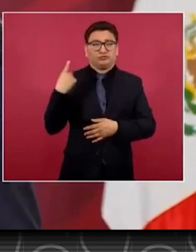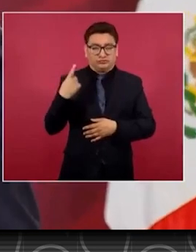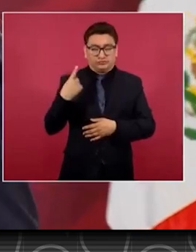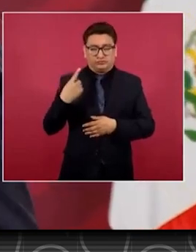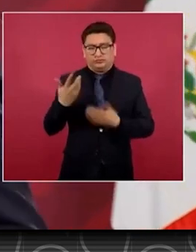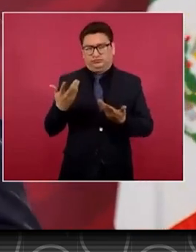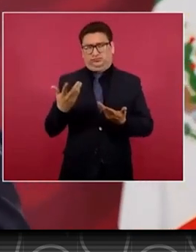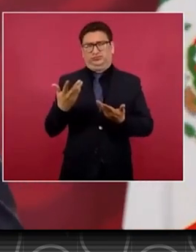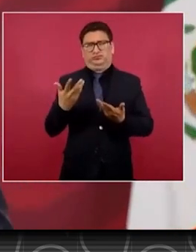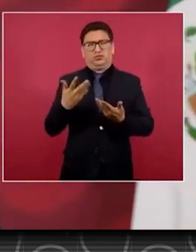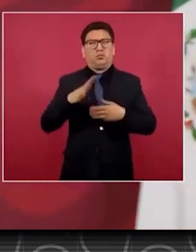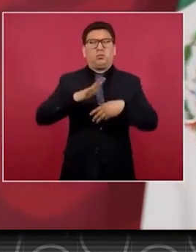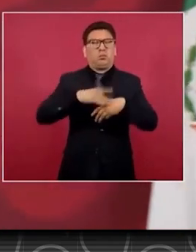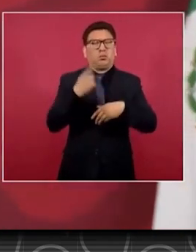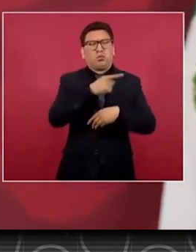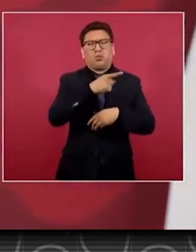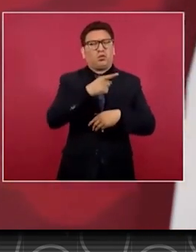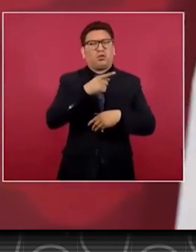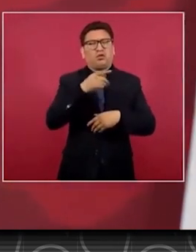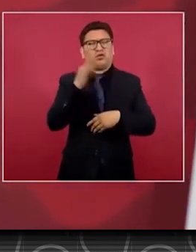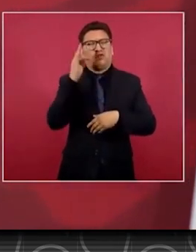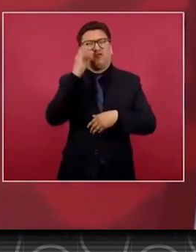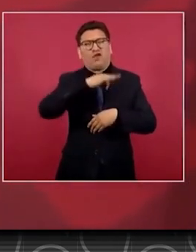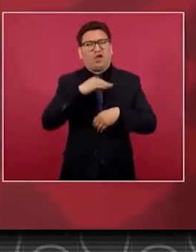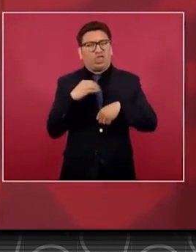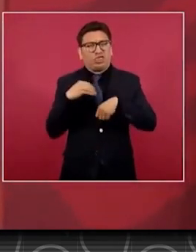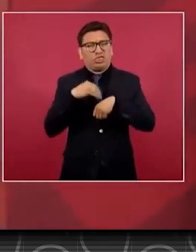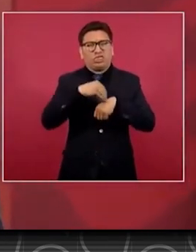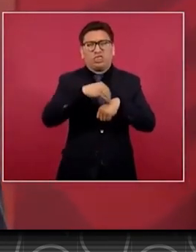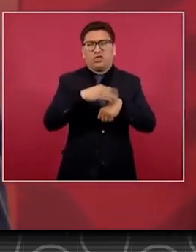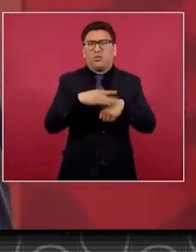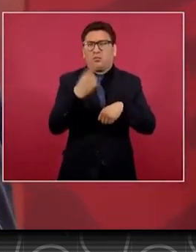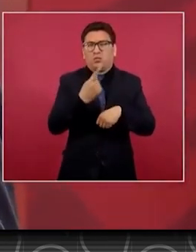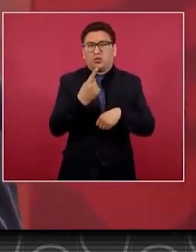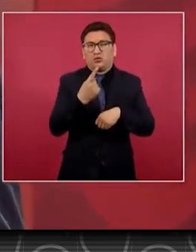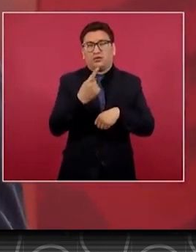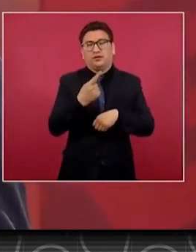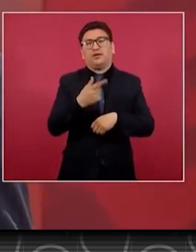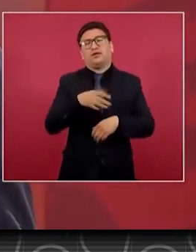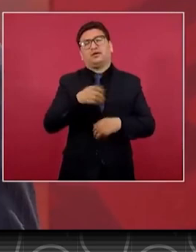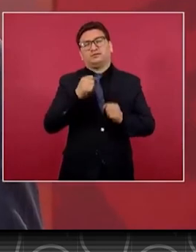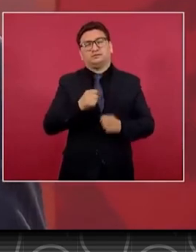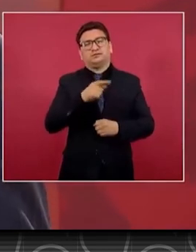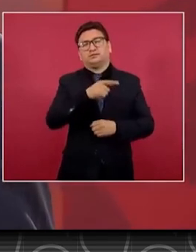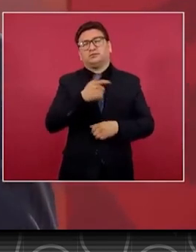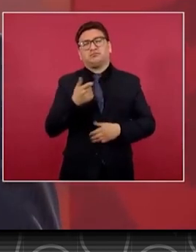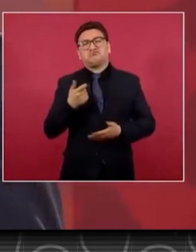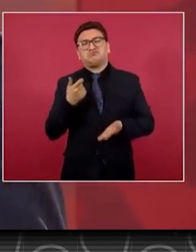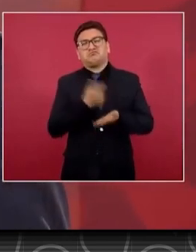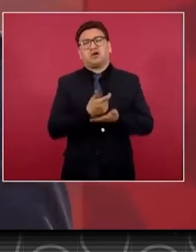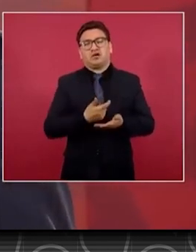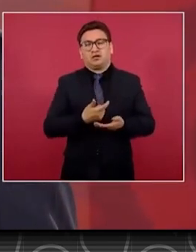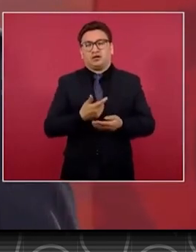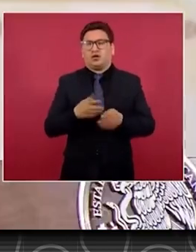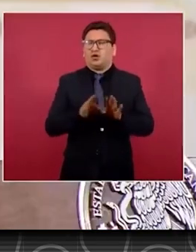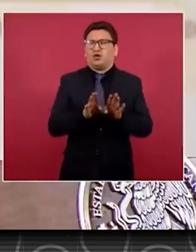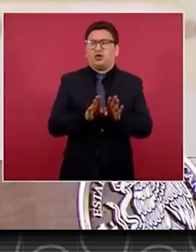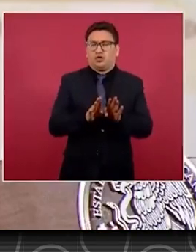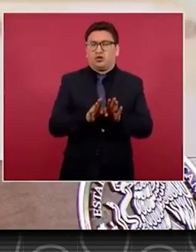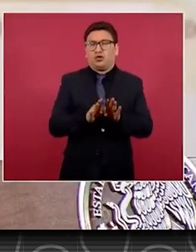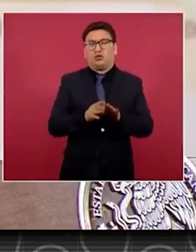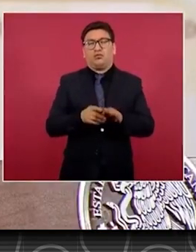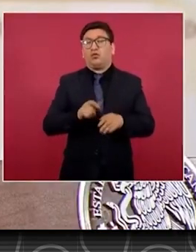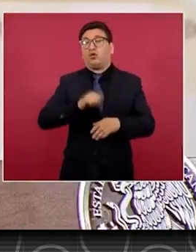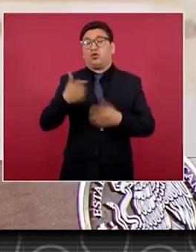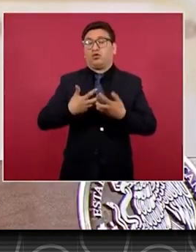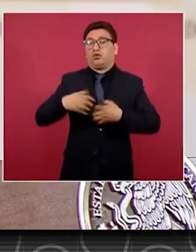y los hace porque recibe dinero de